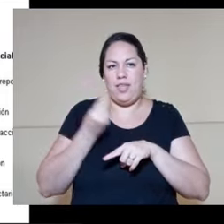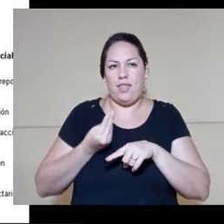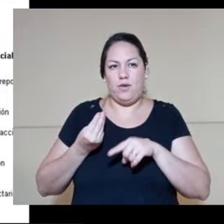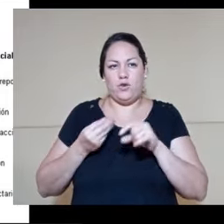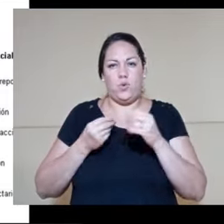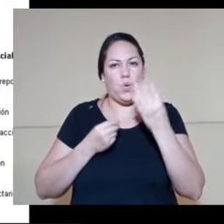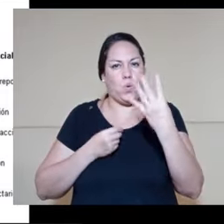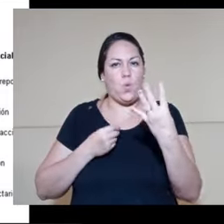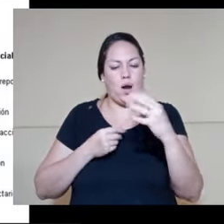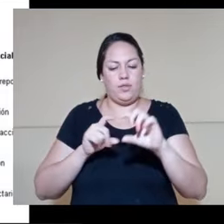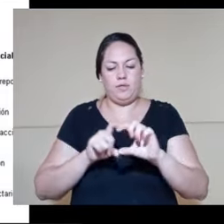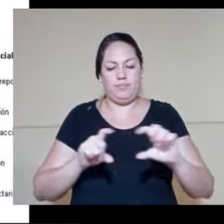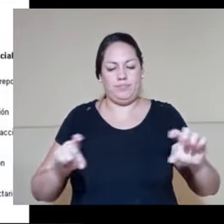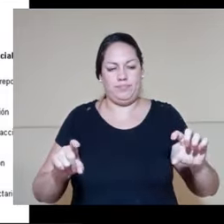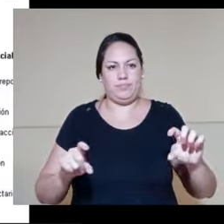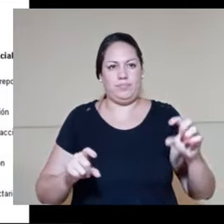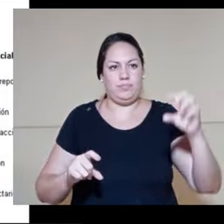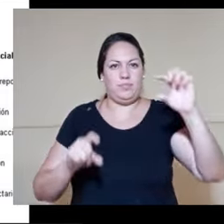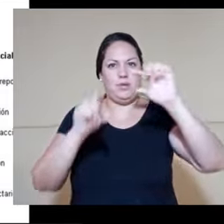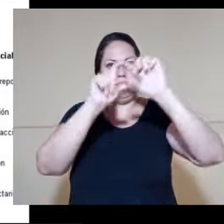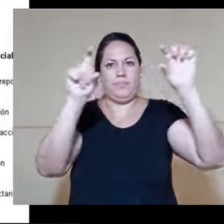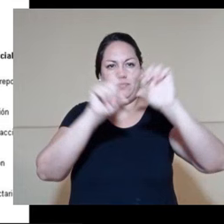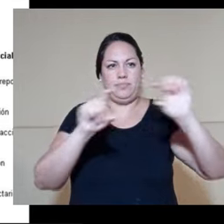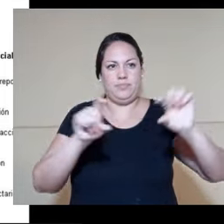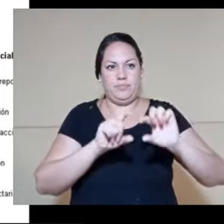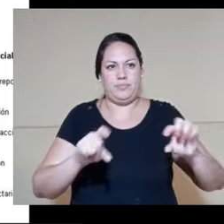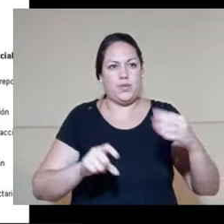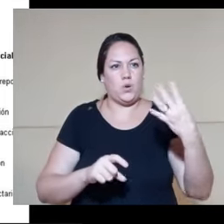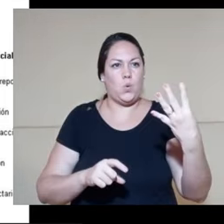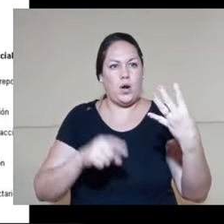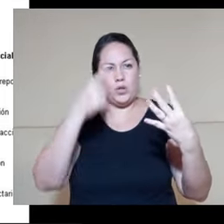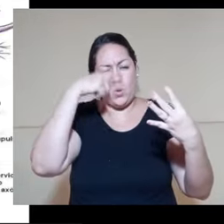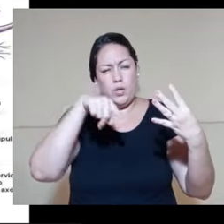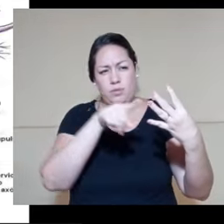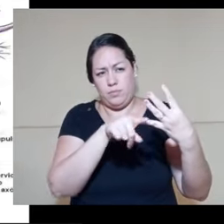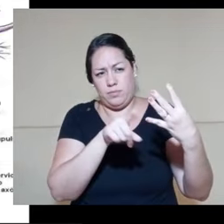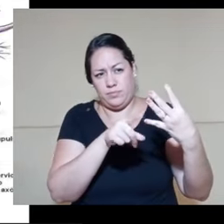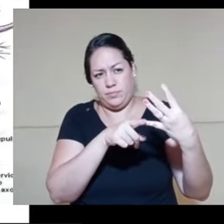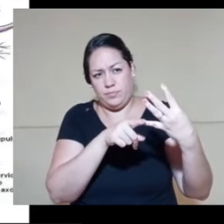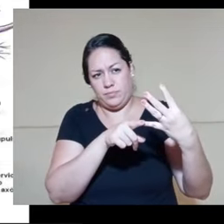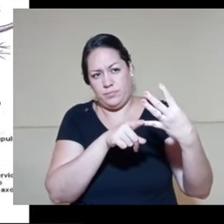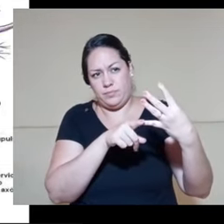el cuarto rectangulito, Acá. Sí.